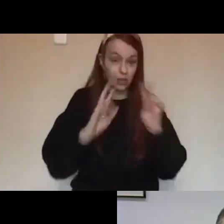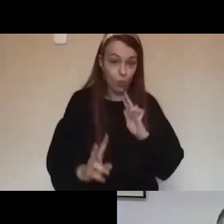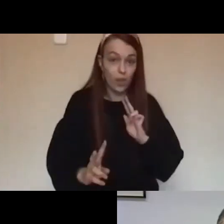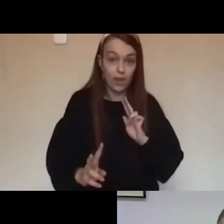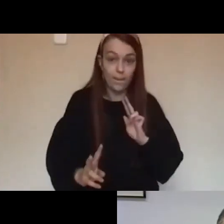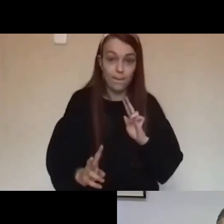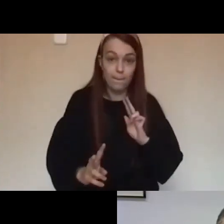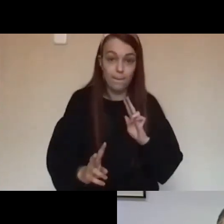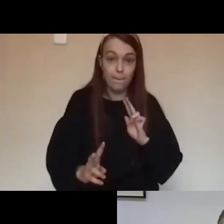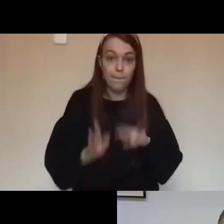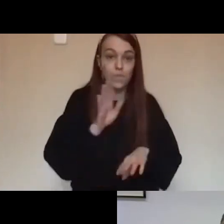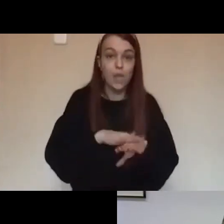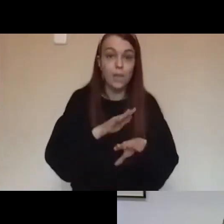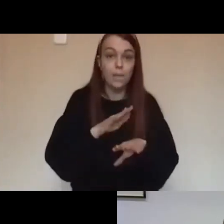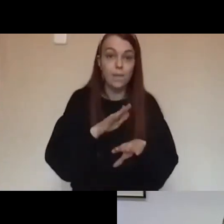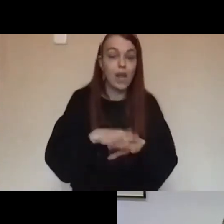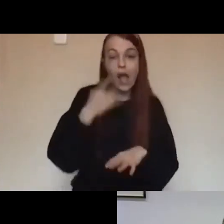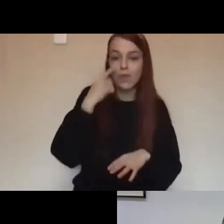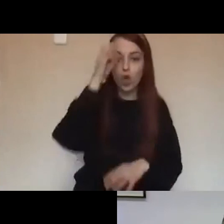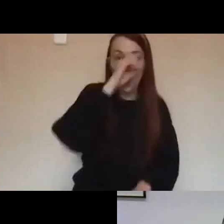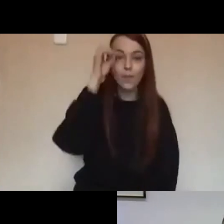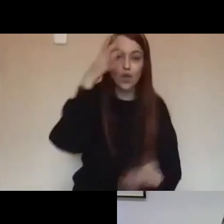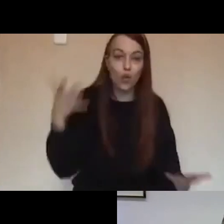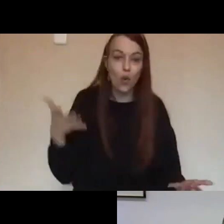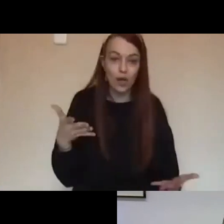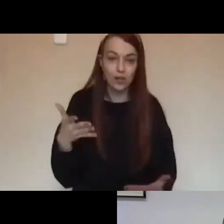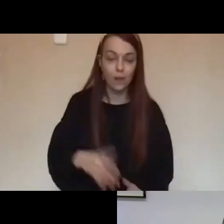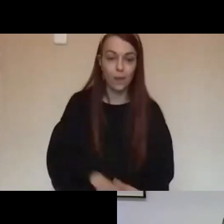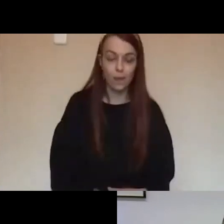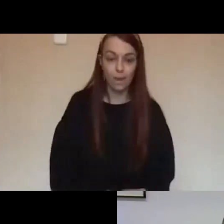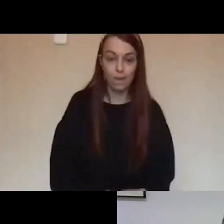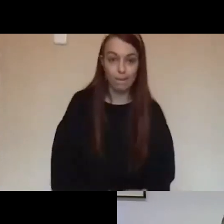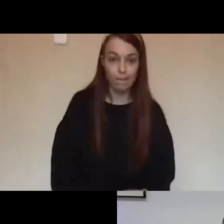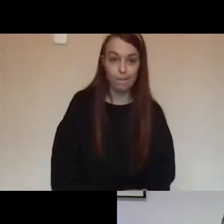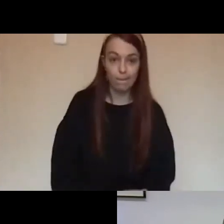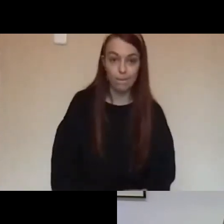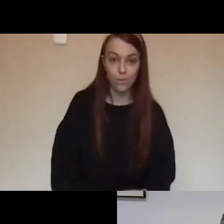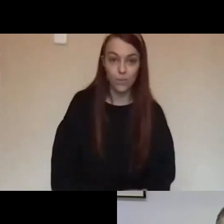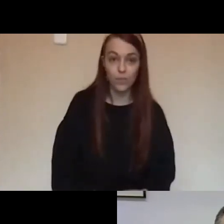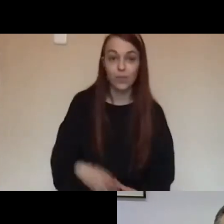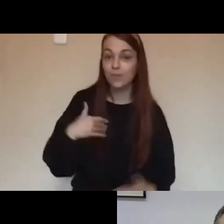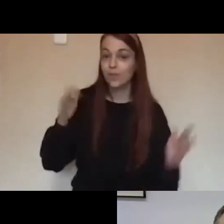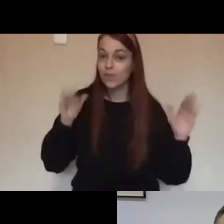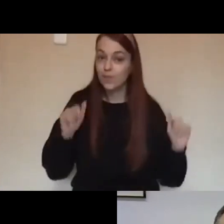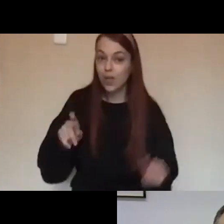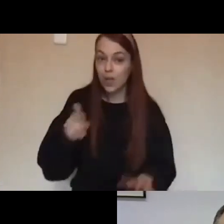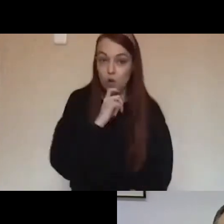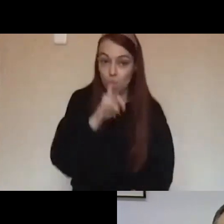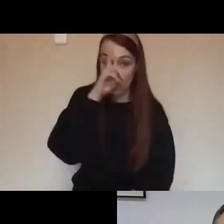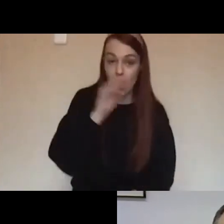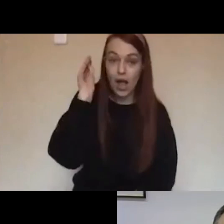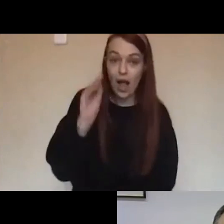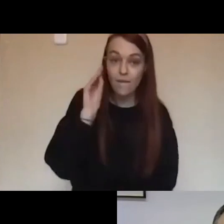a propósito de qué os ha parecido este seminario. Me despido recordando que el